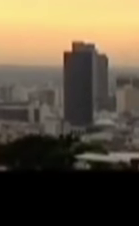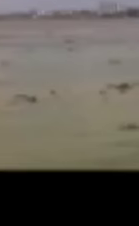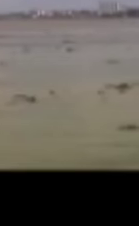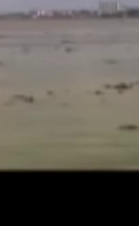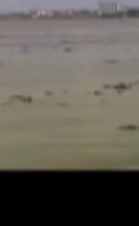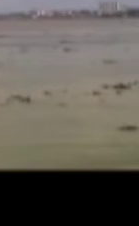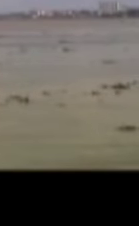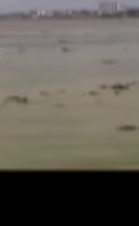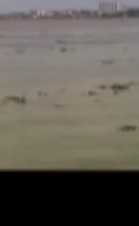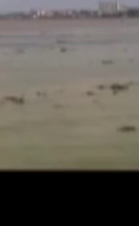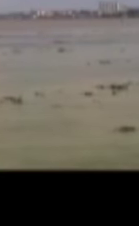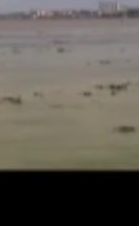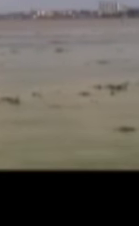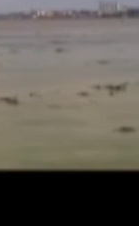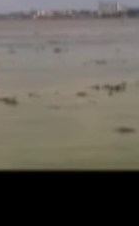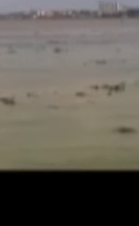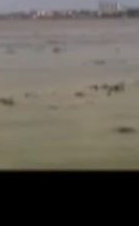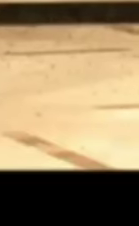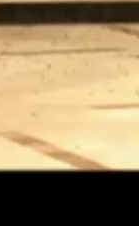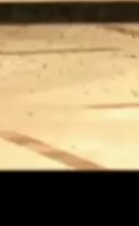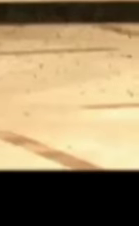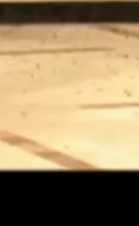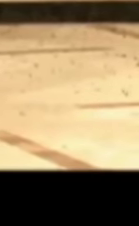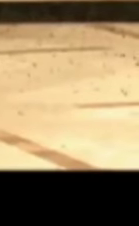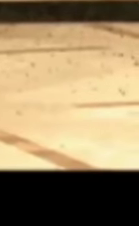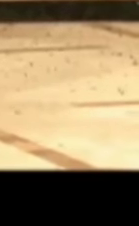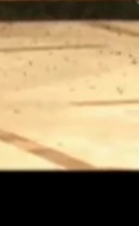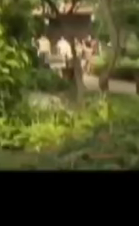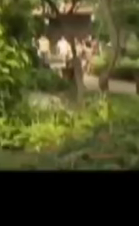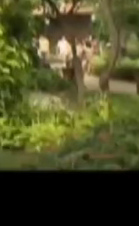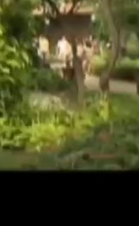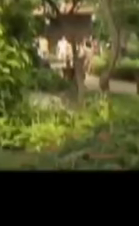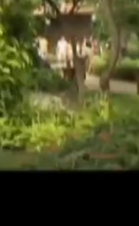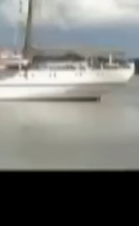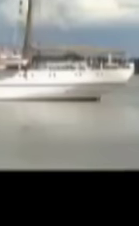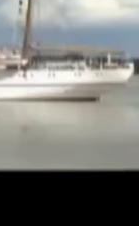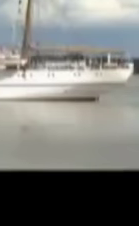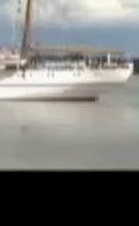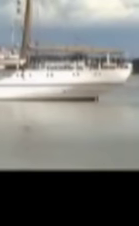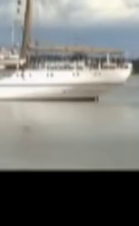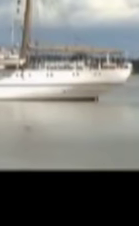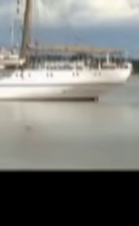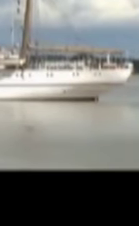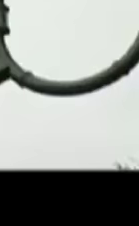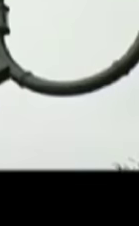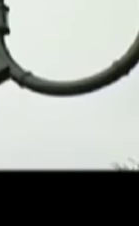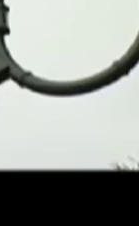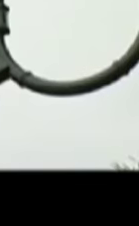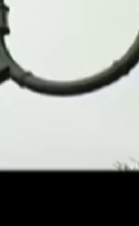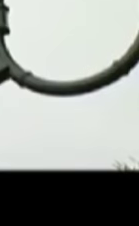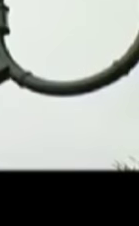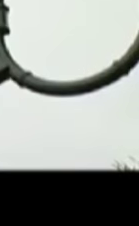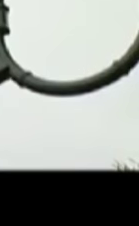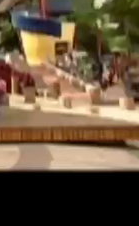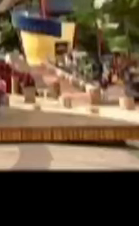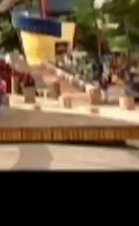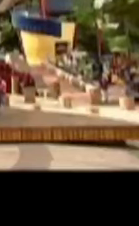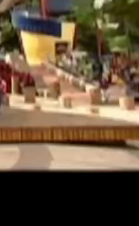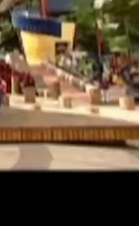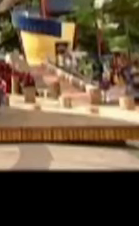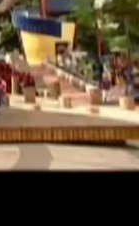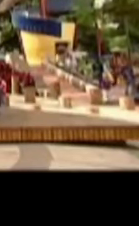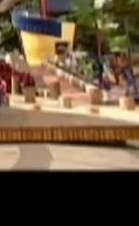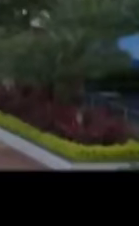Con estas imágenes constatamos el cambio positivo de una ciudad que ha experimentado una hermosa regeneración. Una ciudad